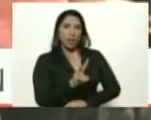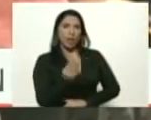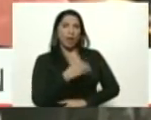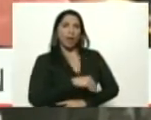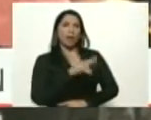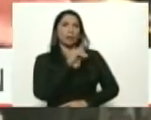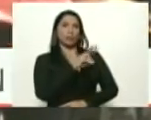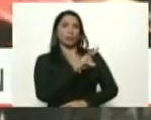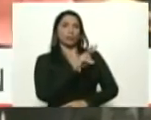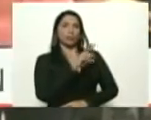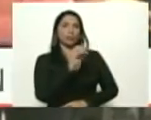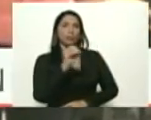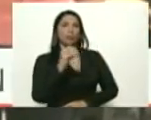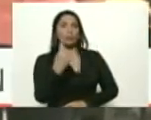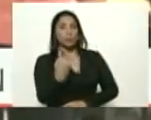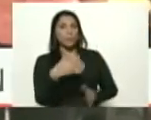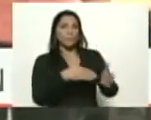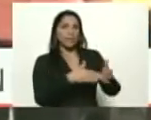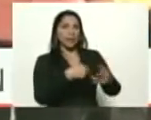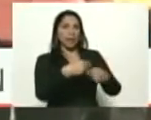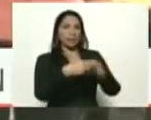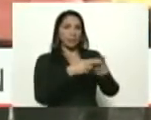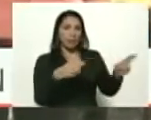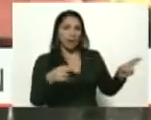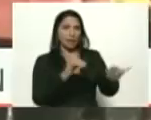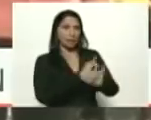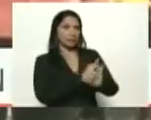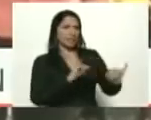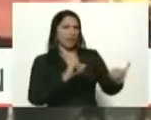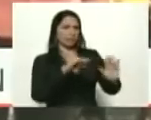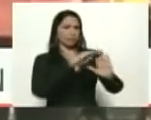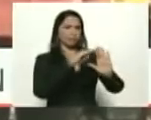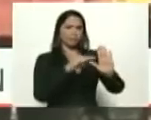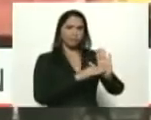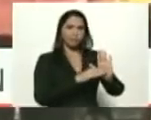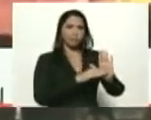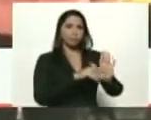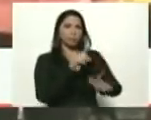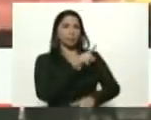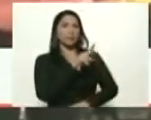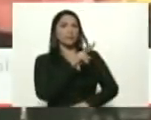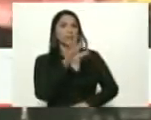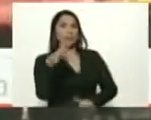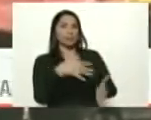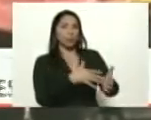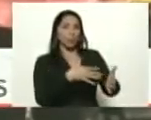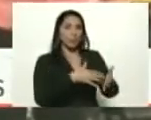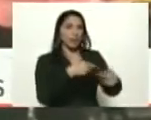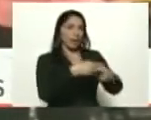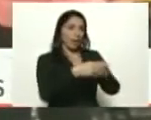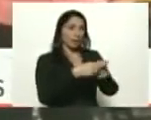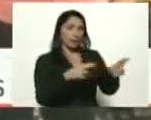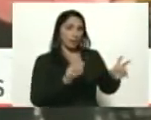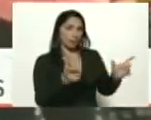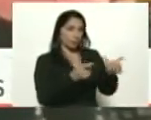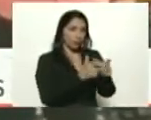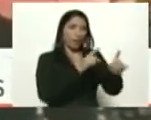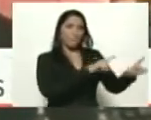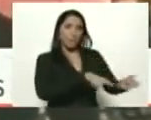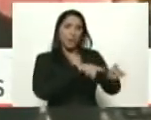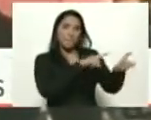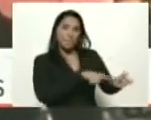de 201.000 hectáreas, que está contemplado entre las 125.000 hectáreas de los pequeños